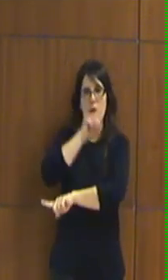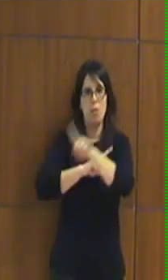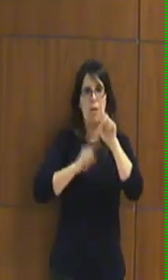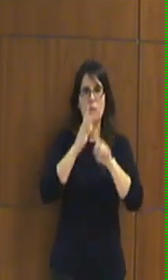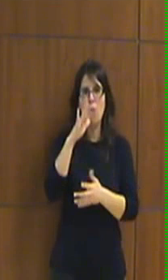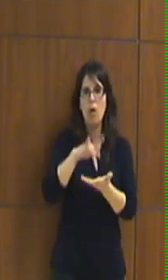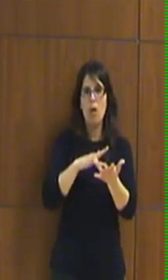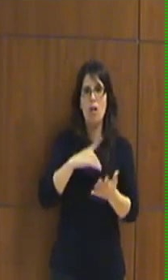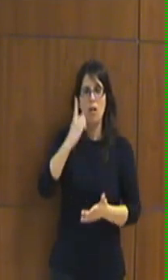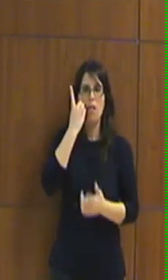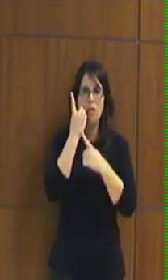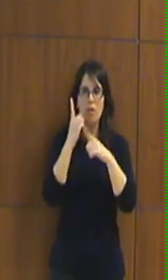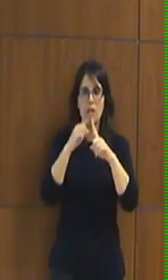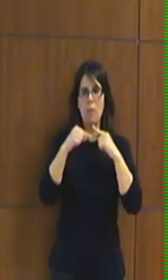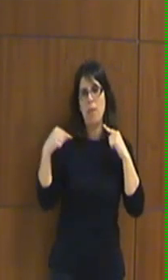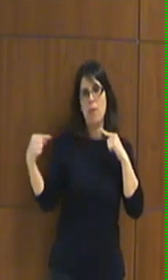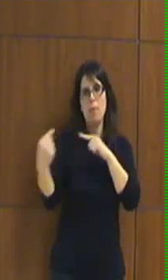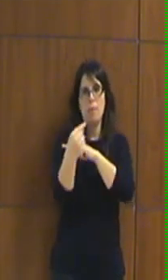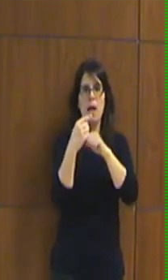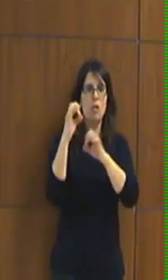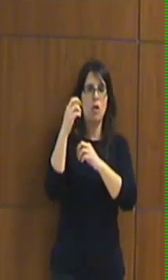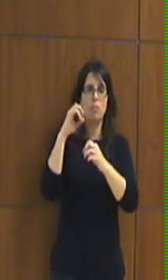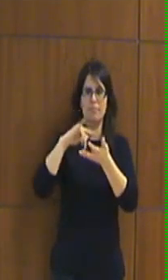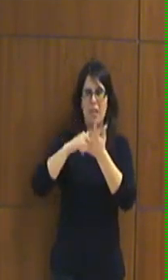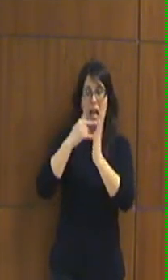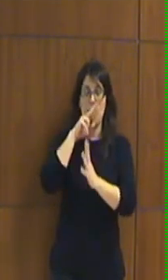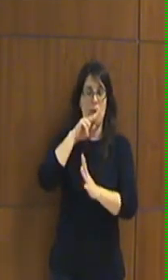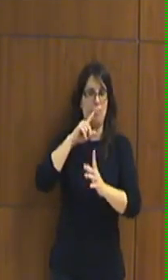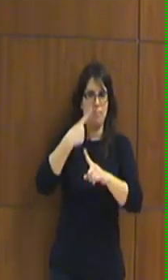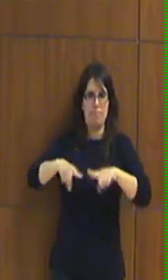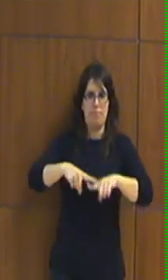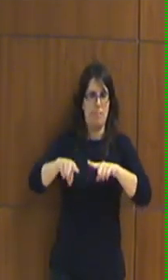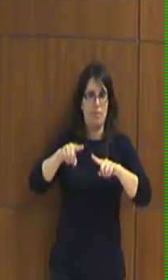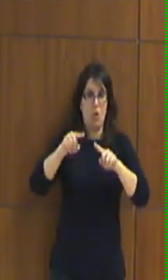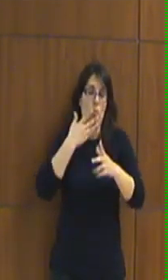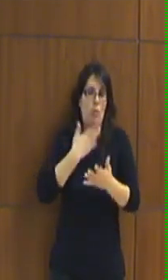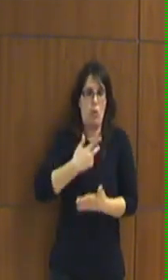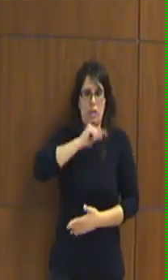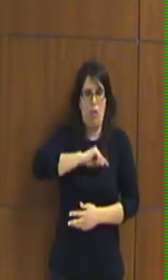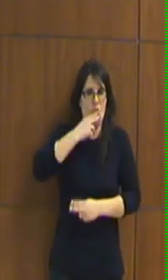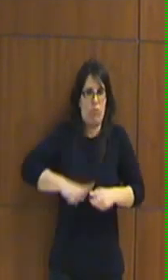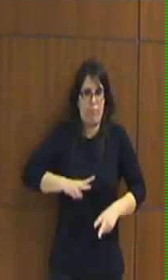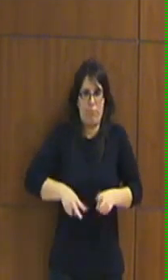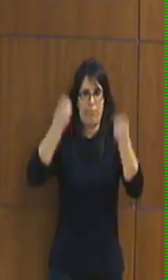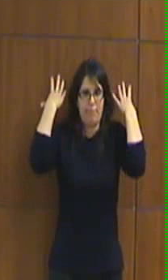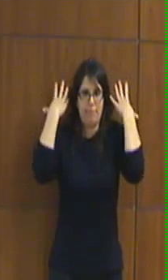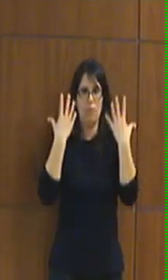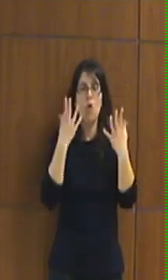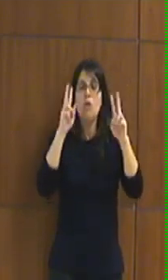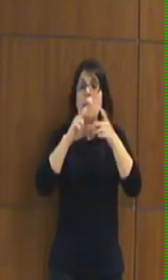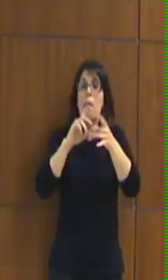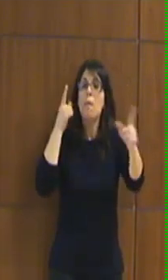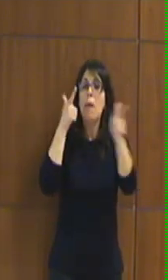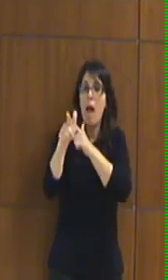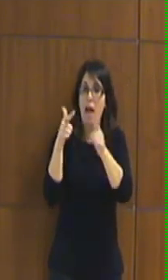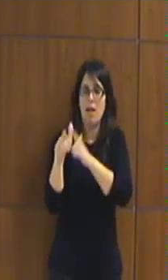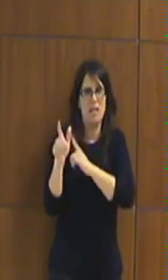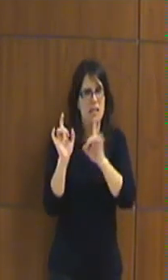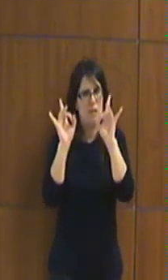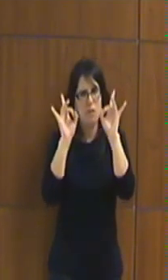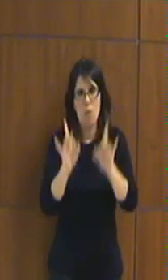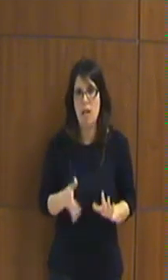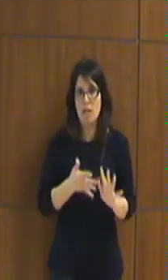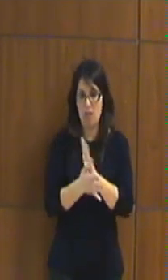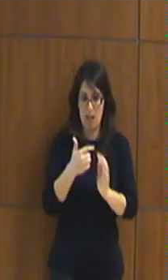quieren, o no les consiguen dar. Y hablo lo mismo, por ejemplo, con el tema de viajes, por ejemplo, también pasa lo mismo, ¿no? Un poco que al final ellos no